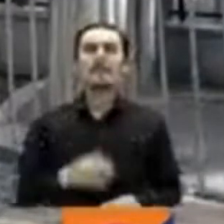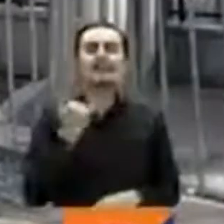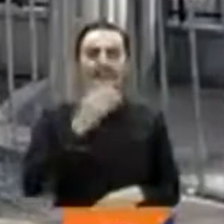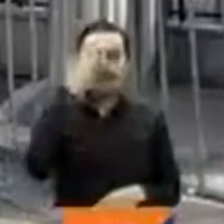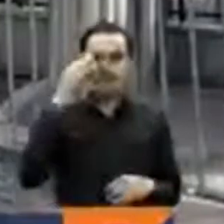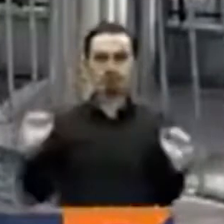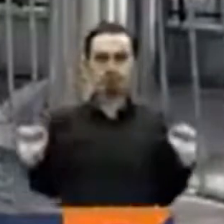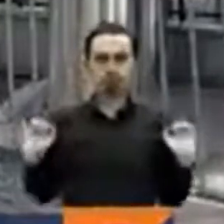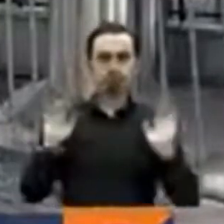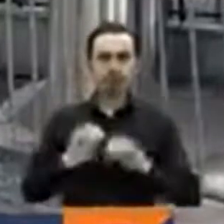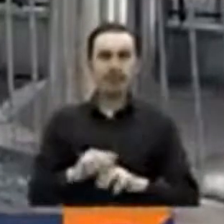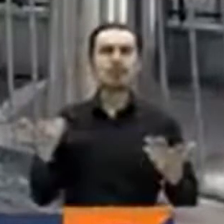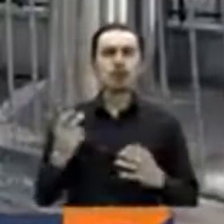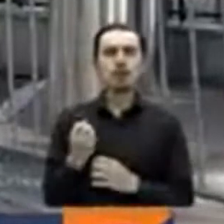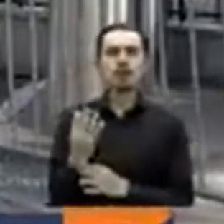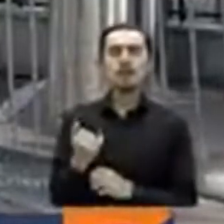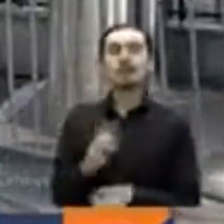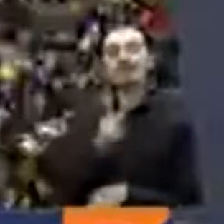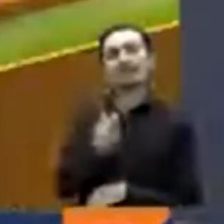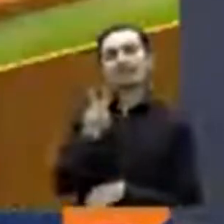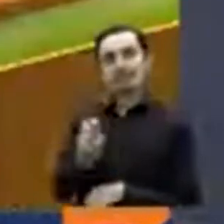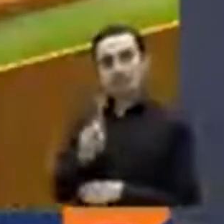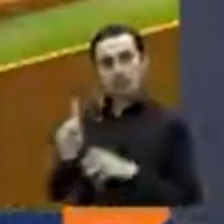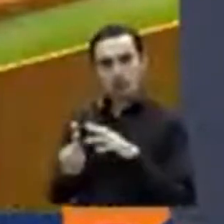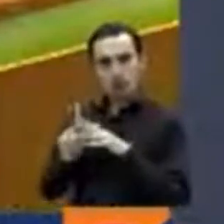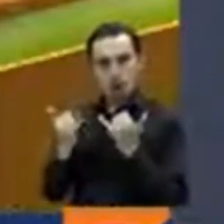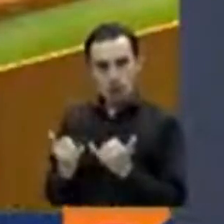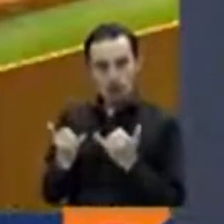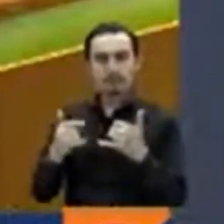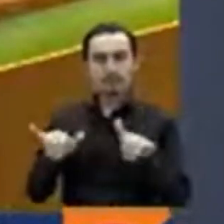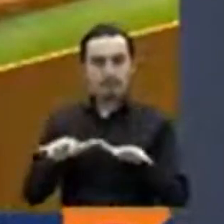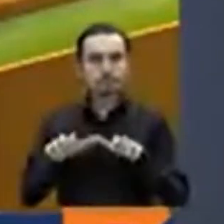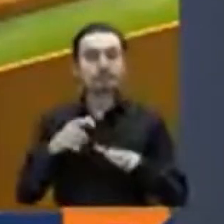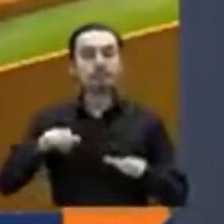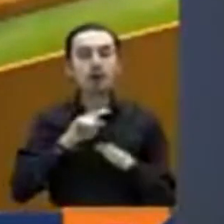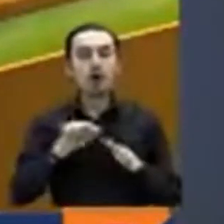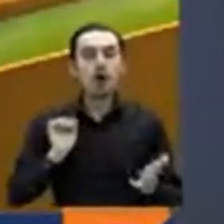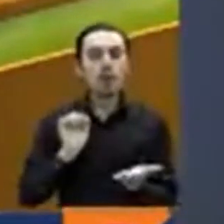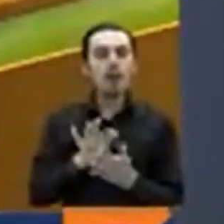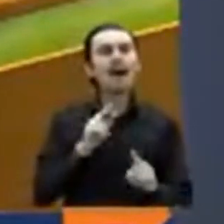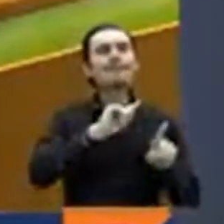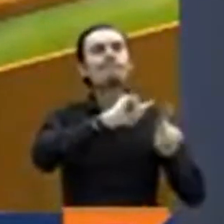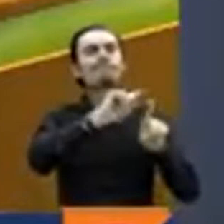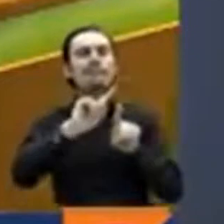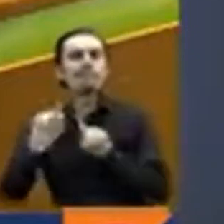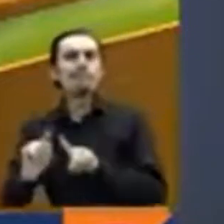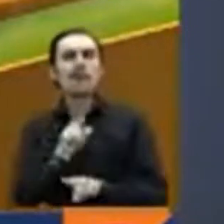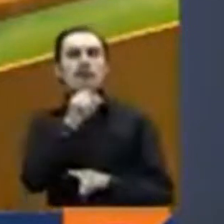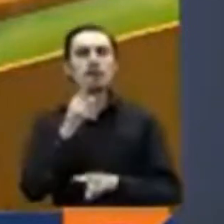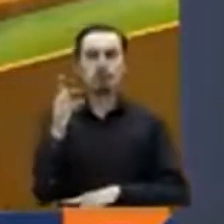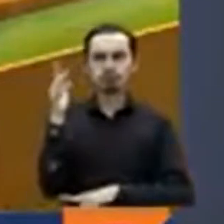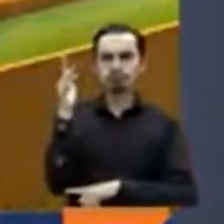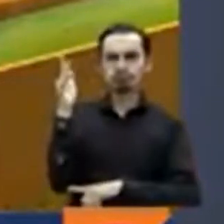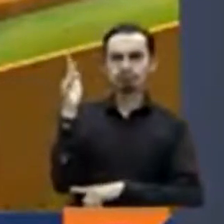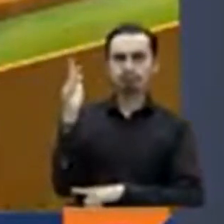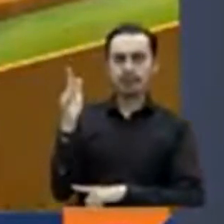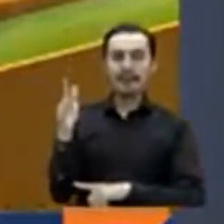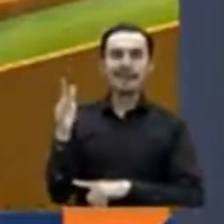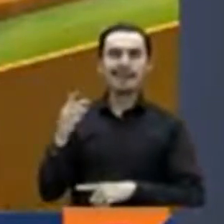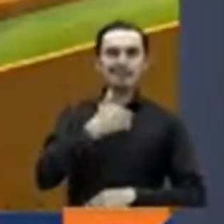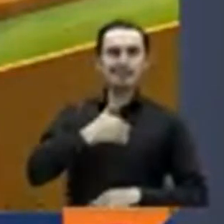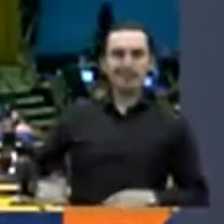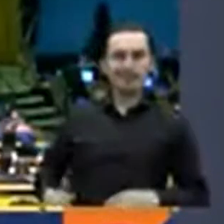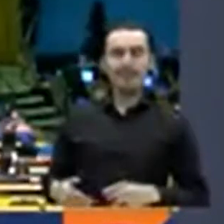Asamblea General número 77 que ha comenzado hoy mismo con la intervención de varios mandatarios a los que ya hemos escuchado, entre ellos